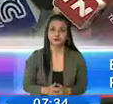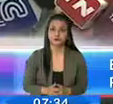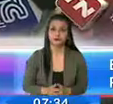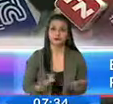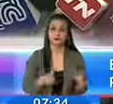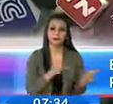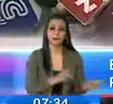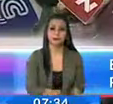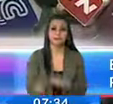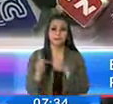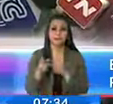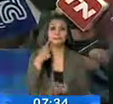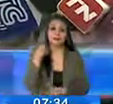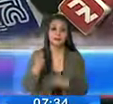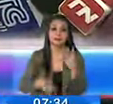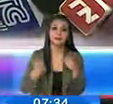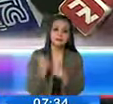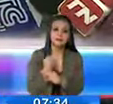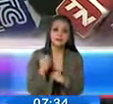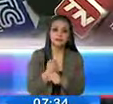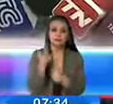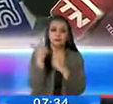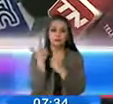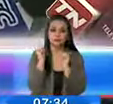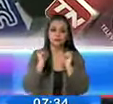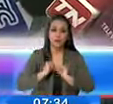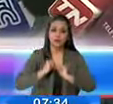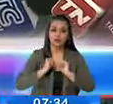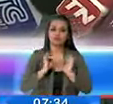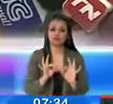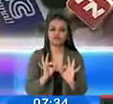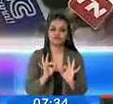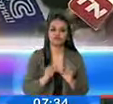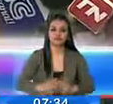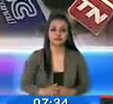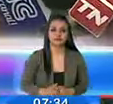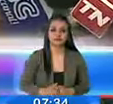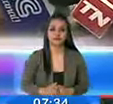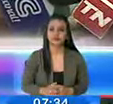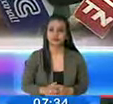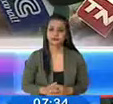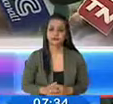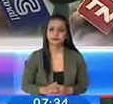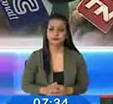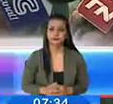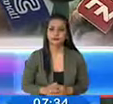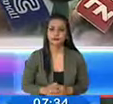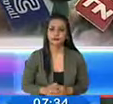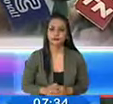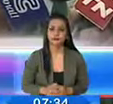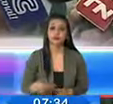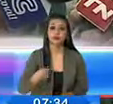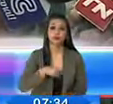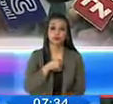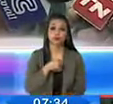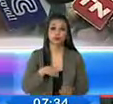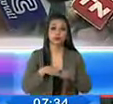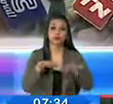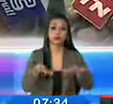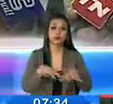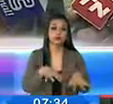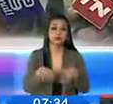movilizados para que el trabajo de Fuerzas Armadas pueda realizarse de la mejor manera. Es decir, nosotros vamos a tener en todo el